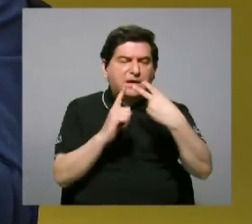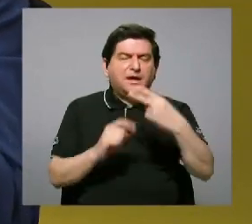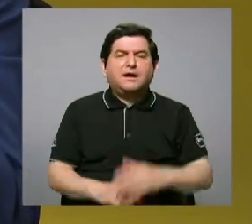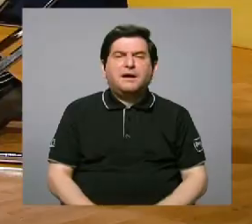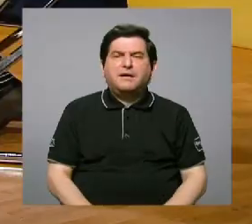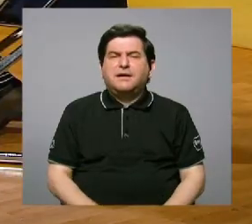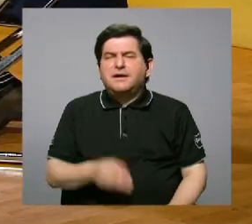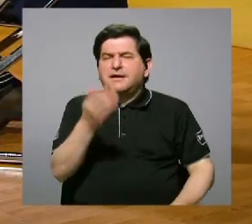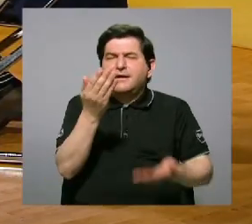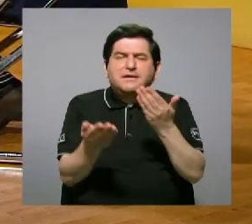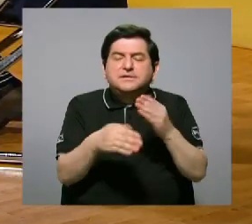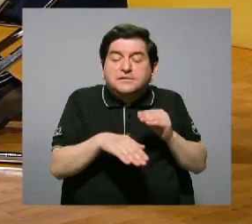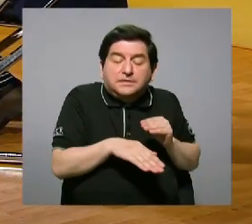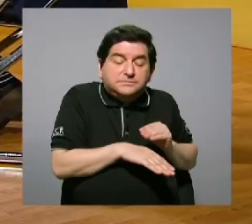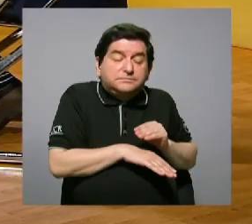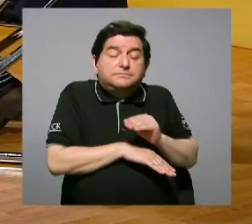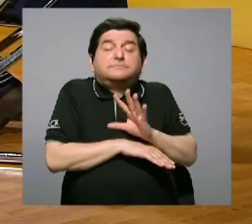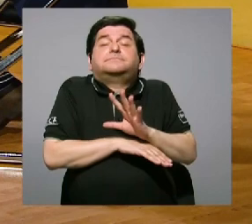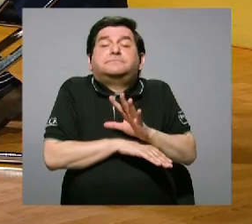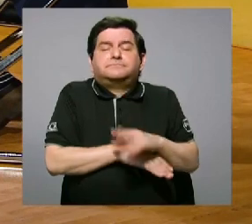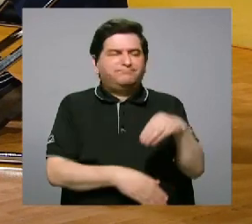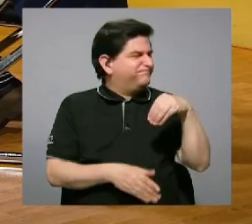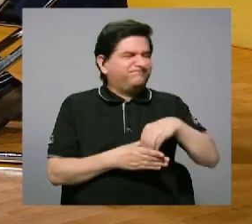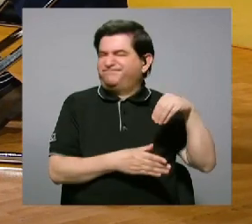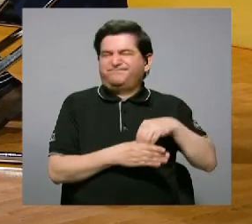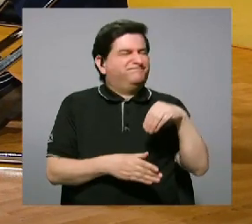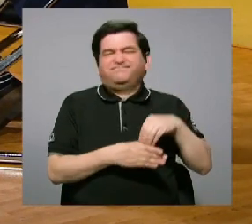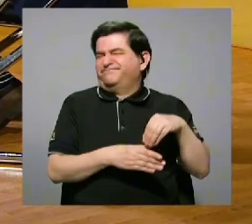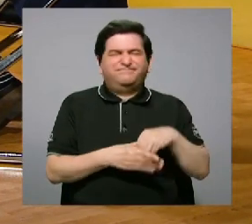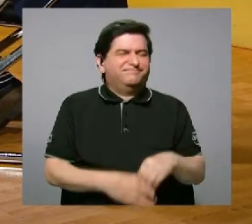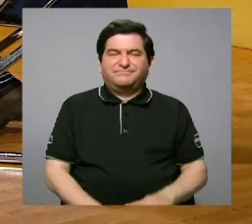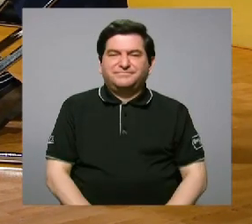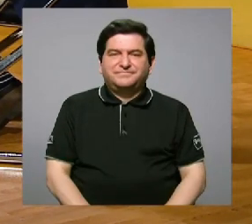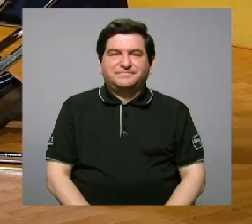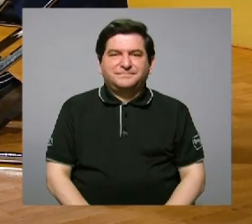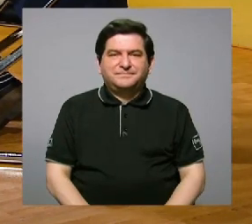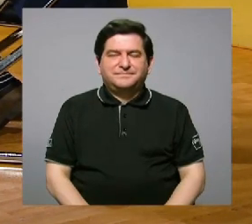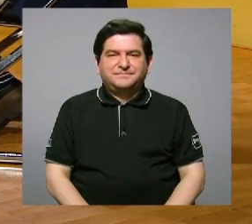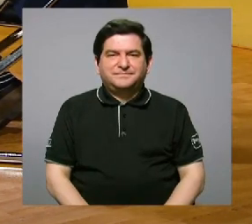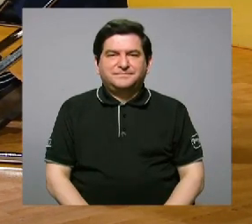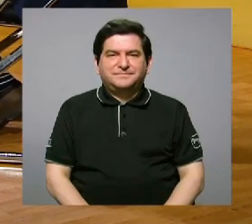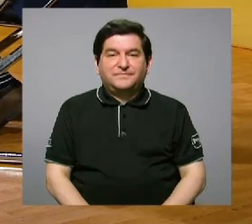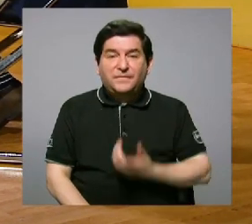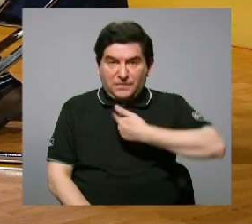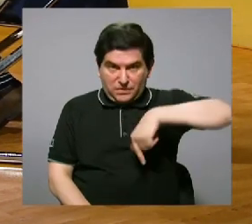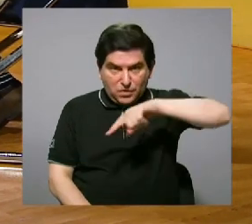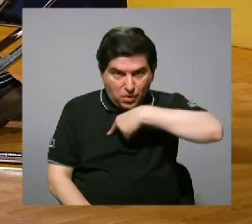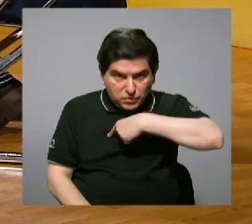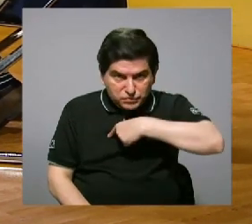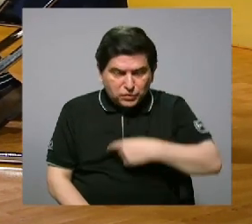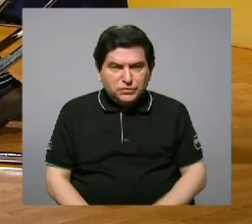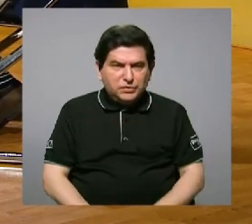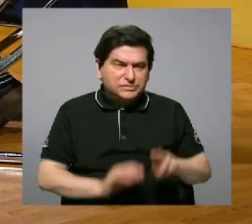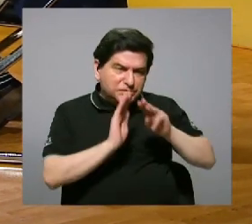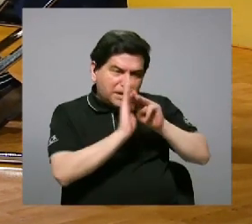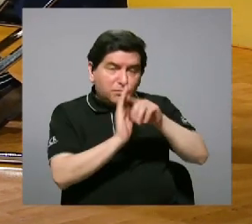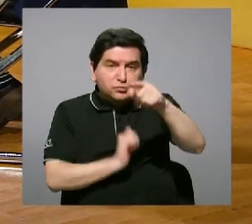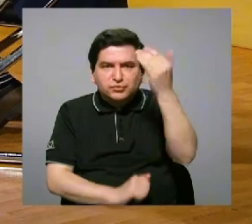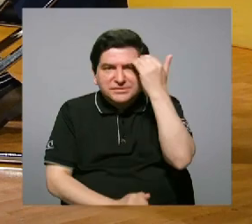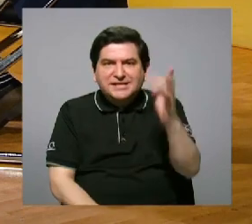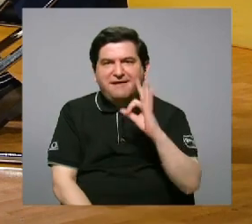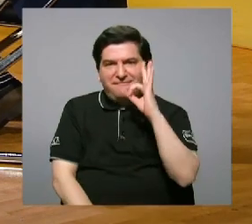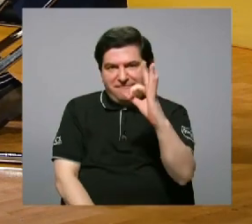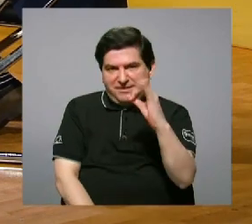conductual está incidiendo para que no ahorremos. Y es que somos, en nuestros modelos, vos lo sabes muy